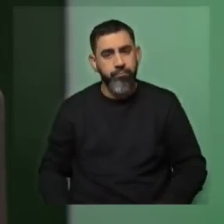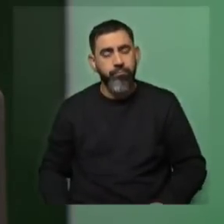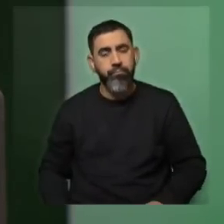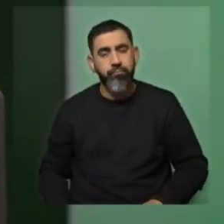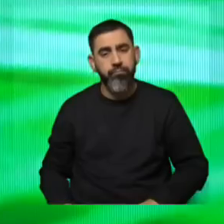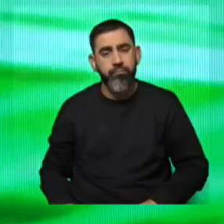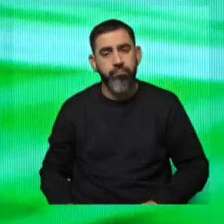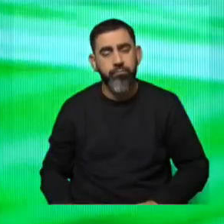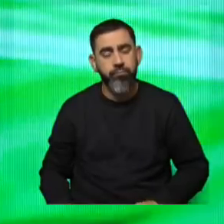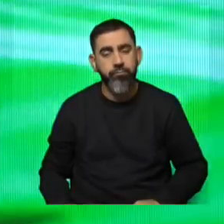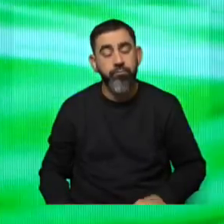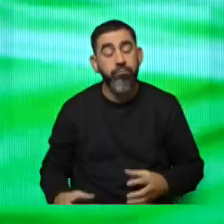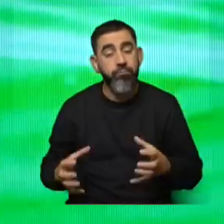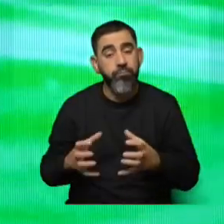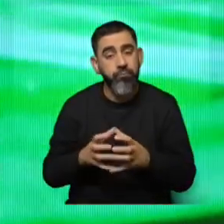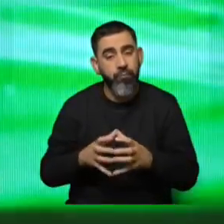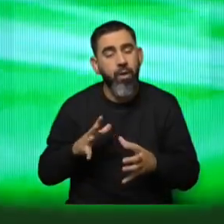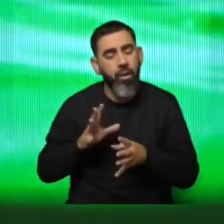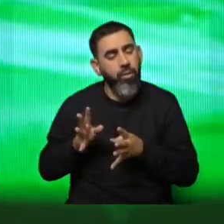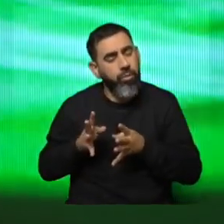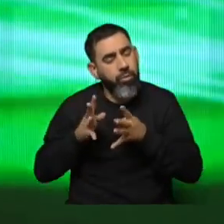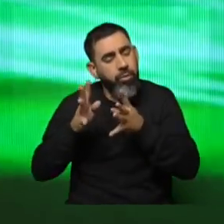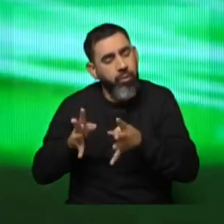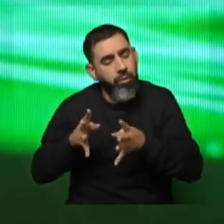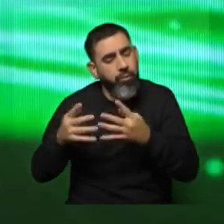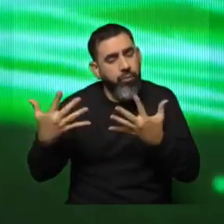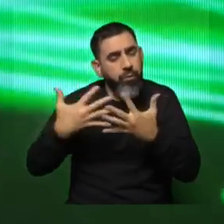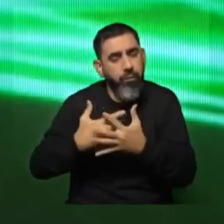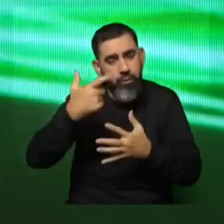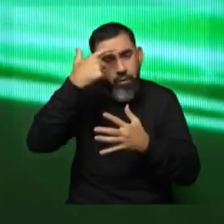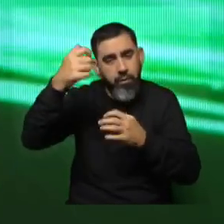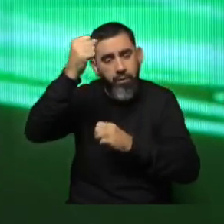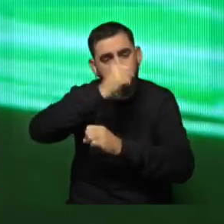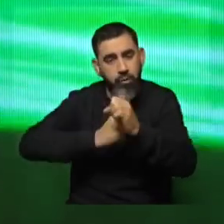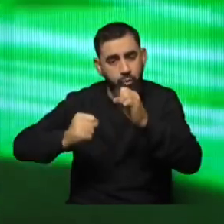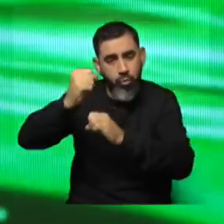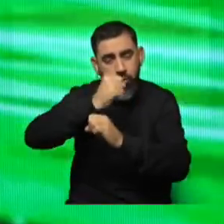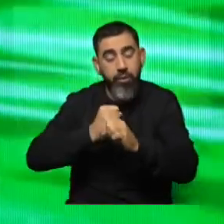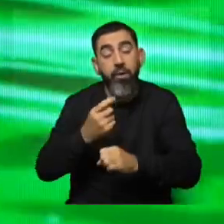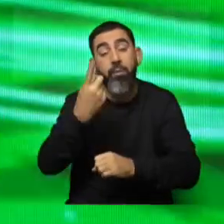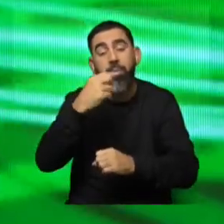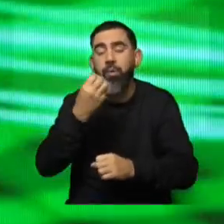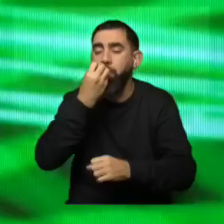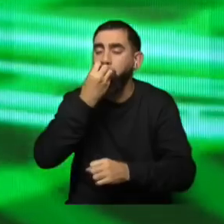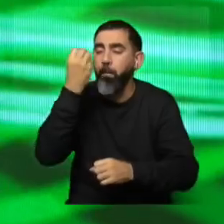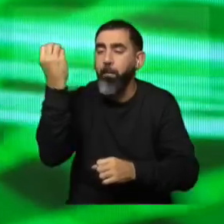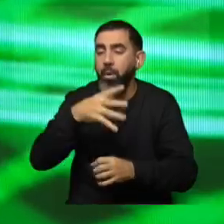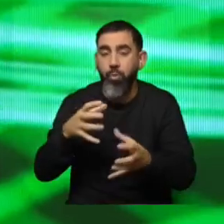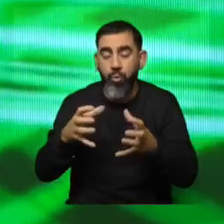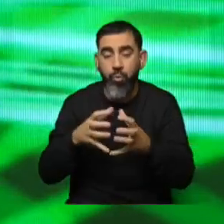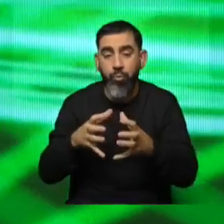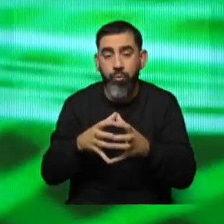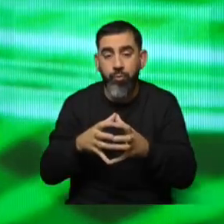yo creo que el sector viene desafiado desde hace ya muchos años con el tema de la tecnología pero creo que lo mejor del sector es lo que